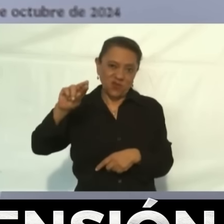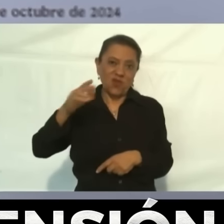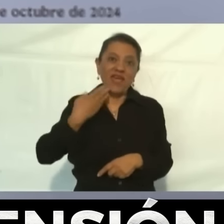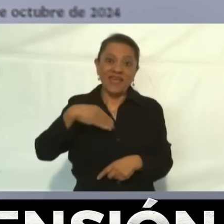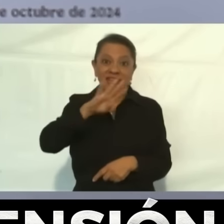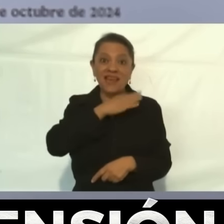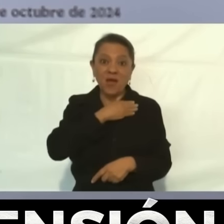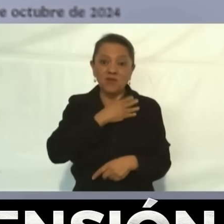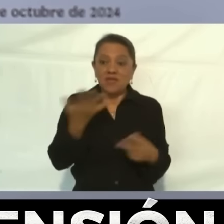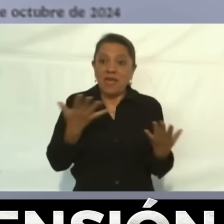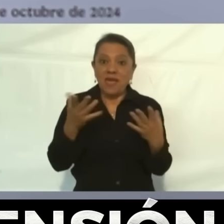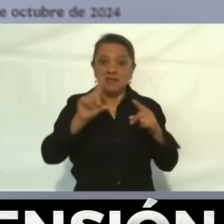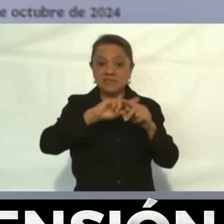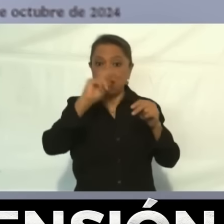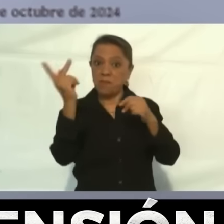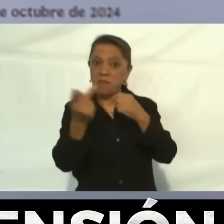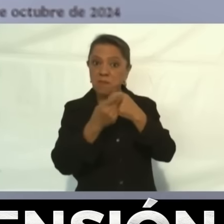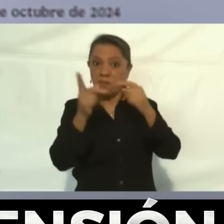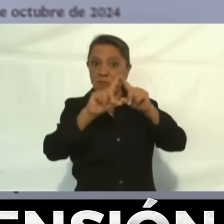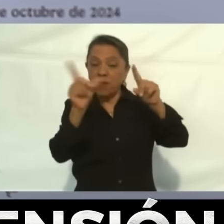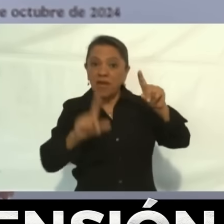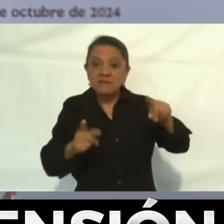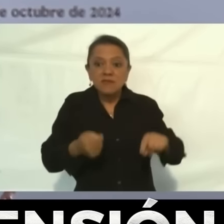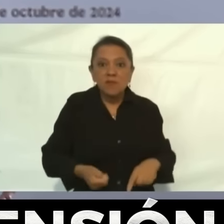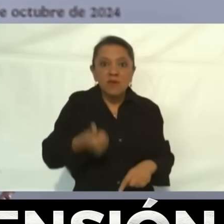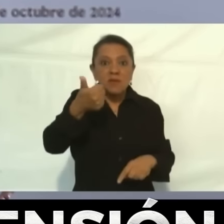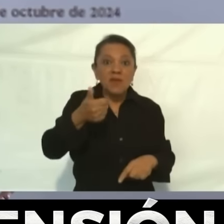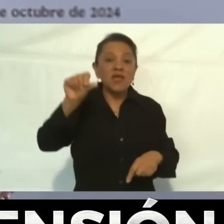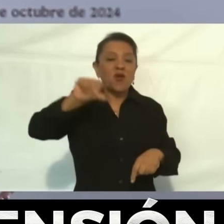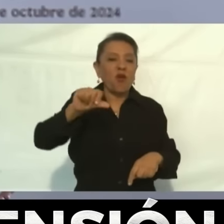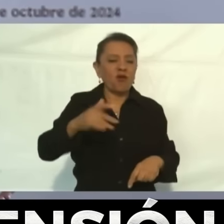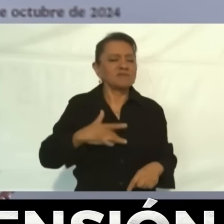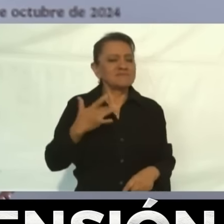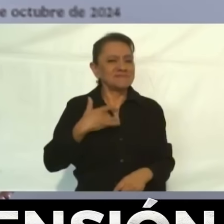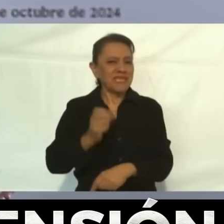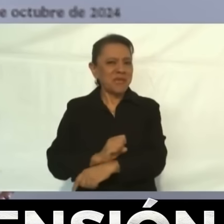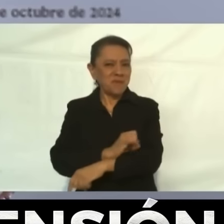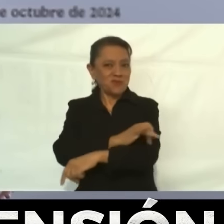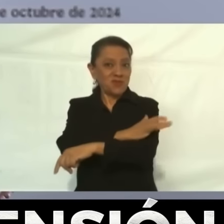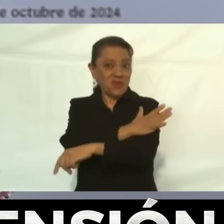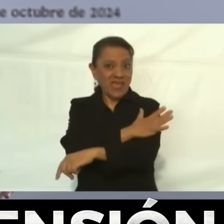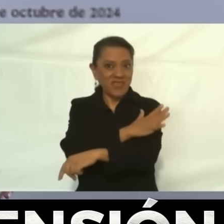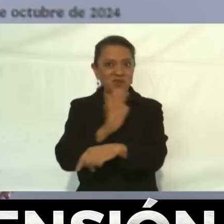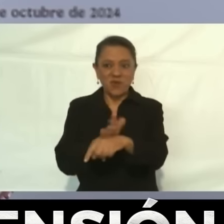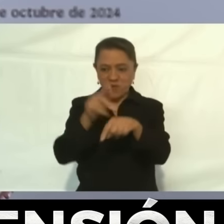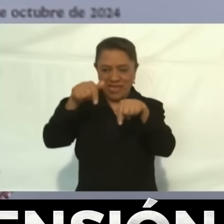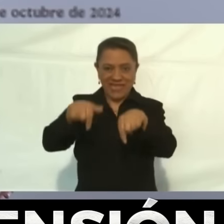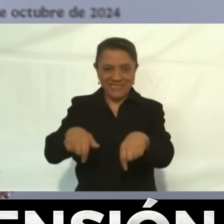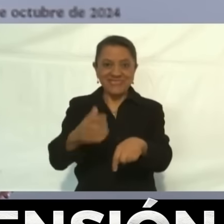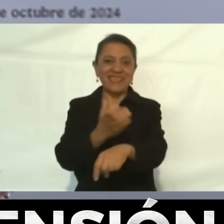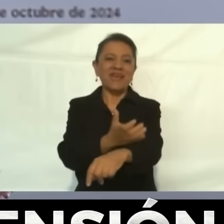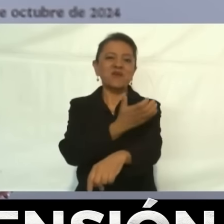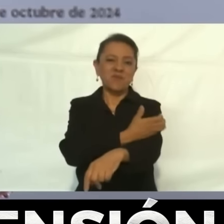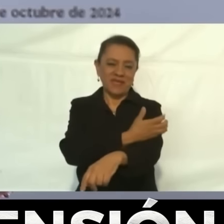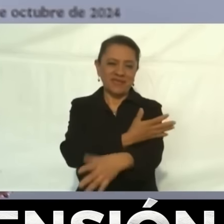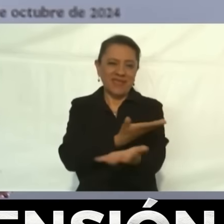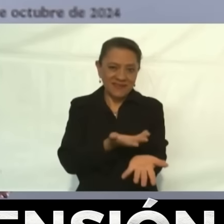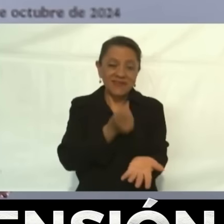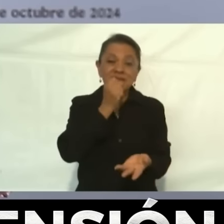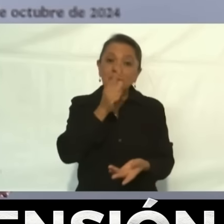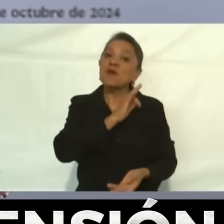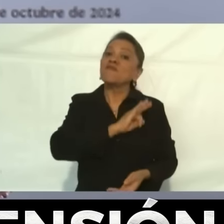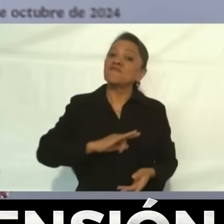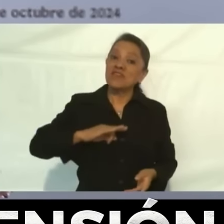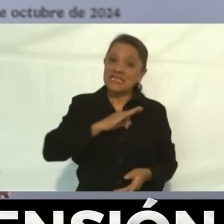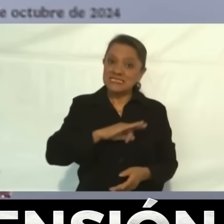y estamos el día de hoy muy emocionados por estar aquí, por acompañarla a ella, y también felicitar a la